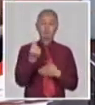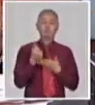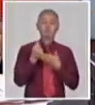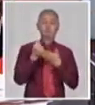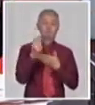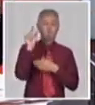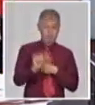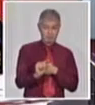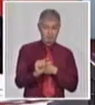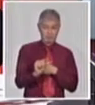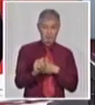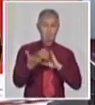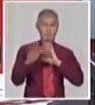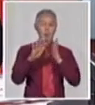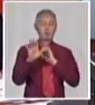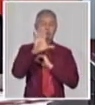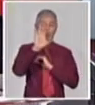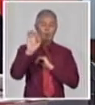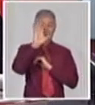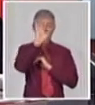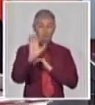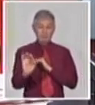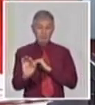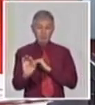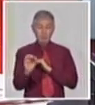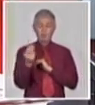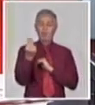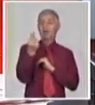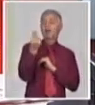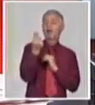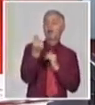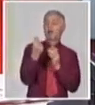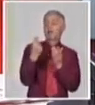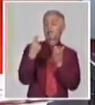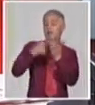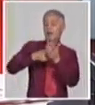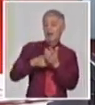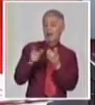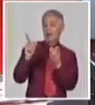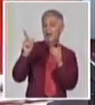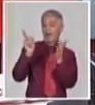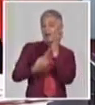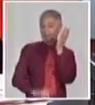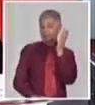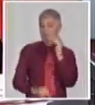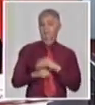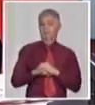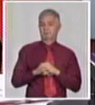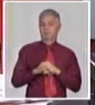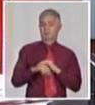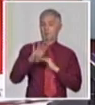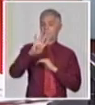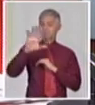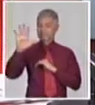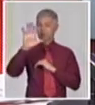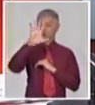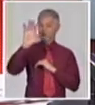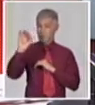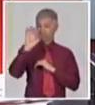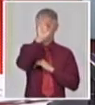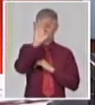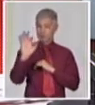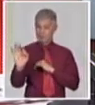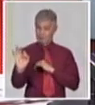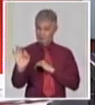Es casi el 50% de la factura de electricidad. Está entre el 45% y el